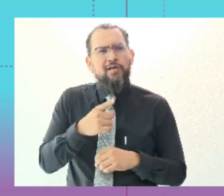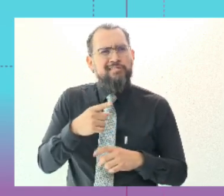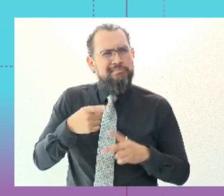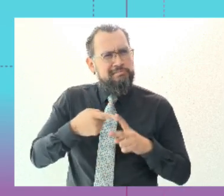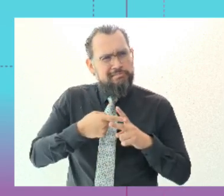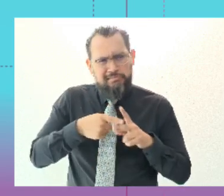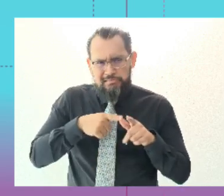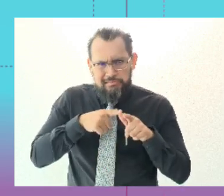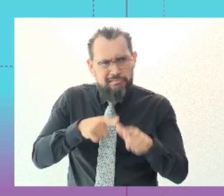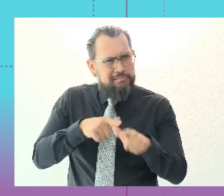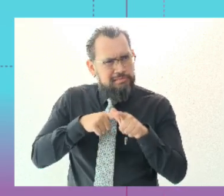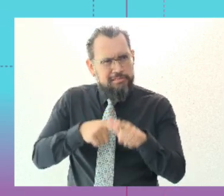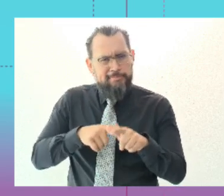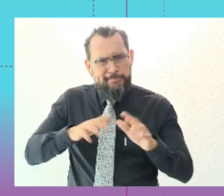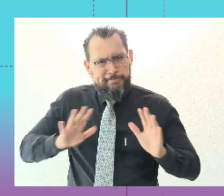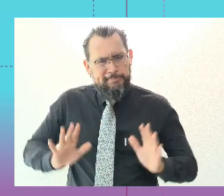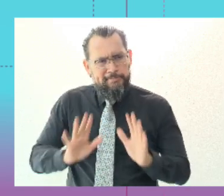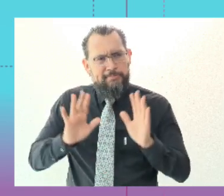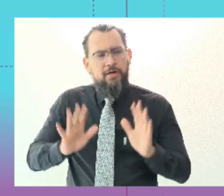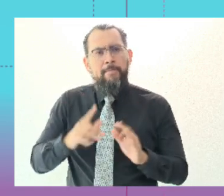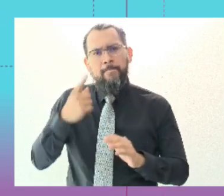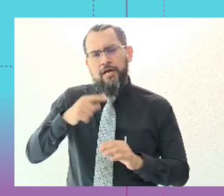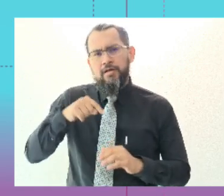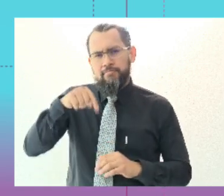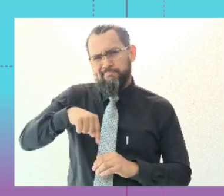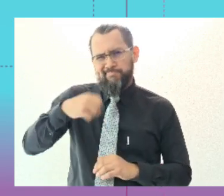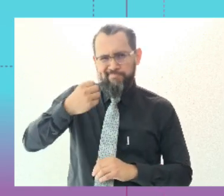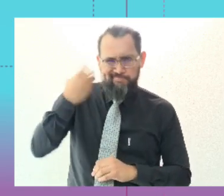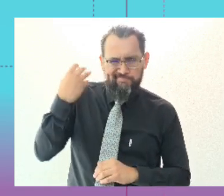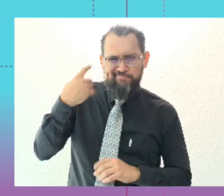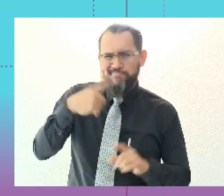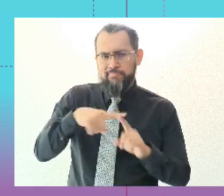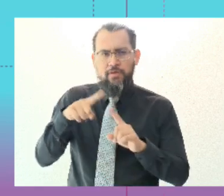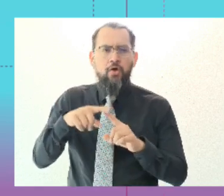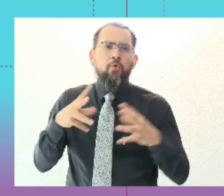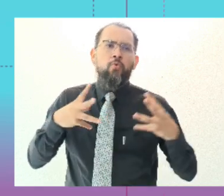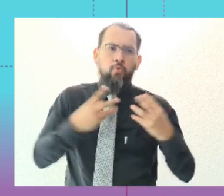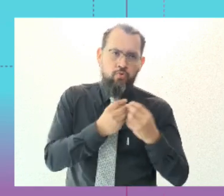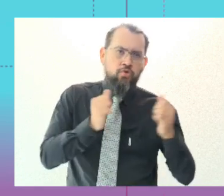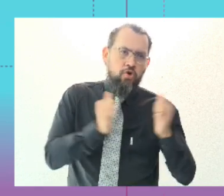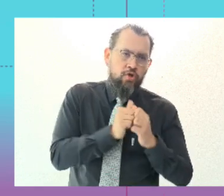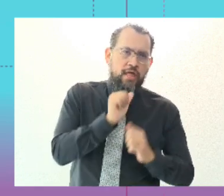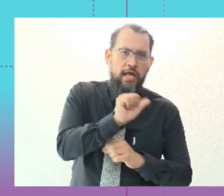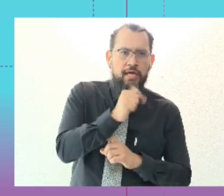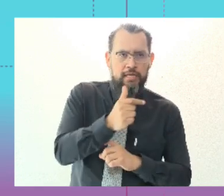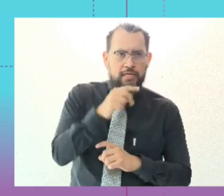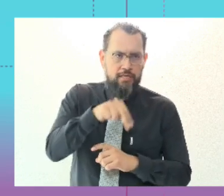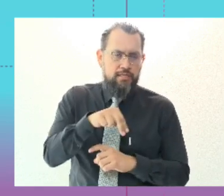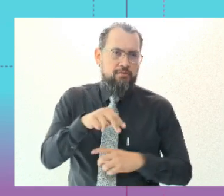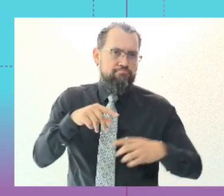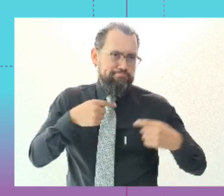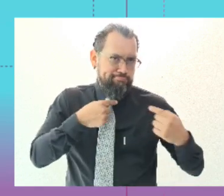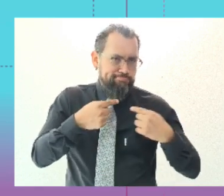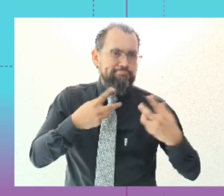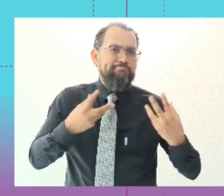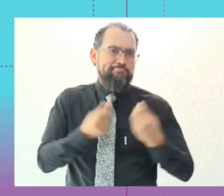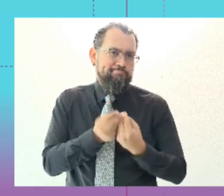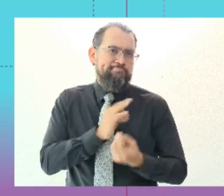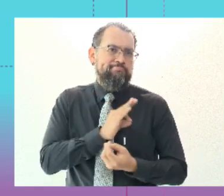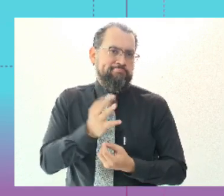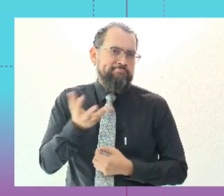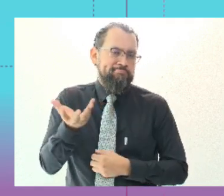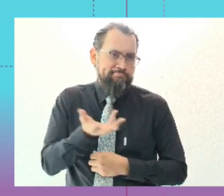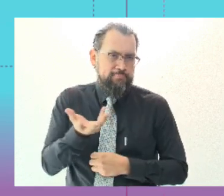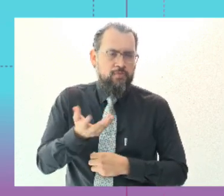sigamos impulsando estas jornadas que junto con el Archivo General de la Nación se pudieron llevar a cabo. Desde